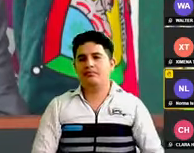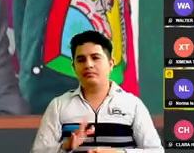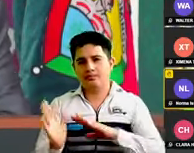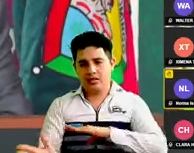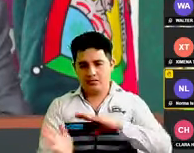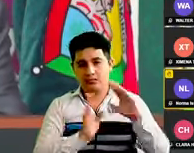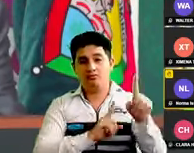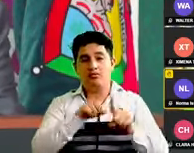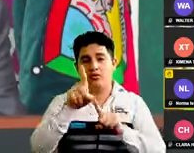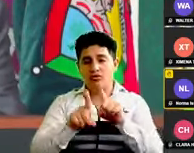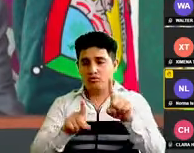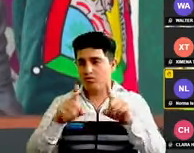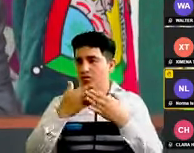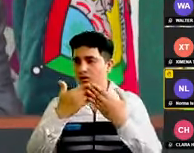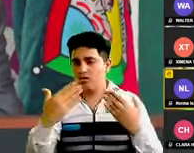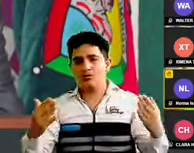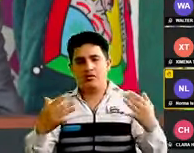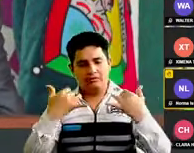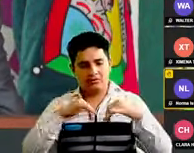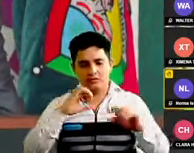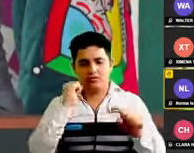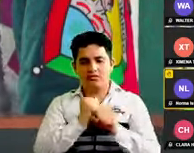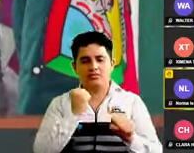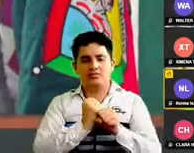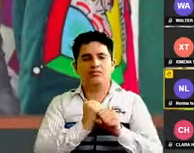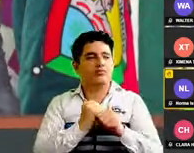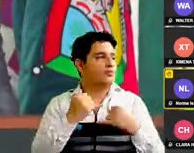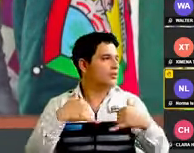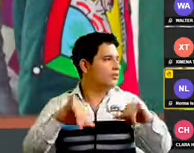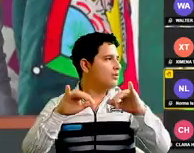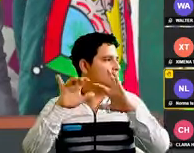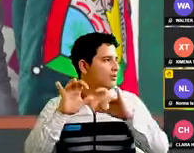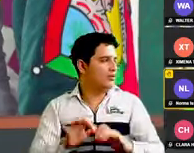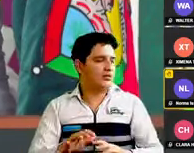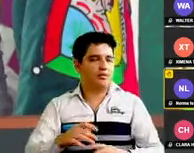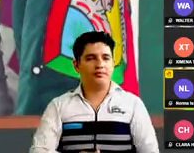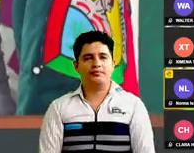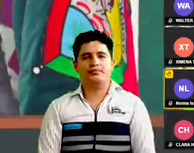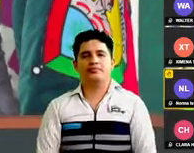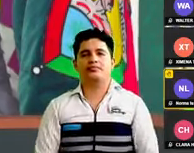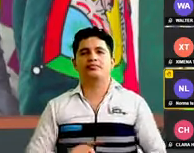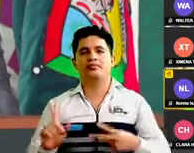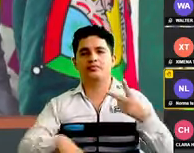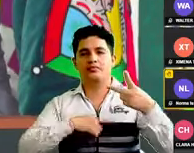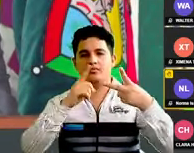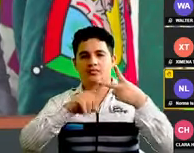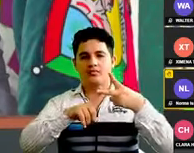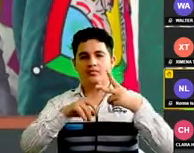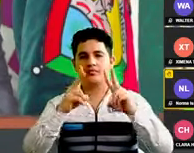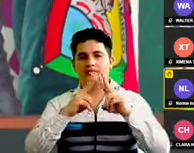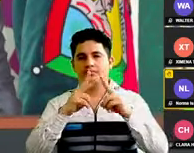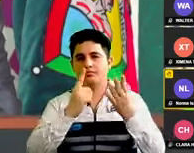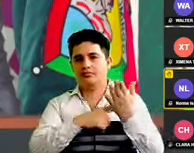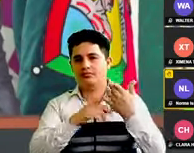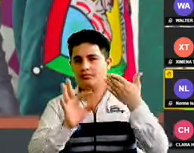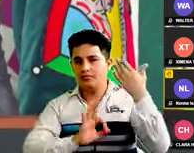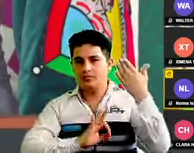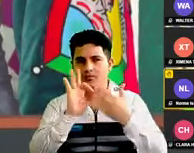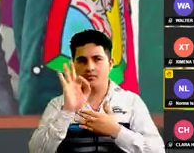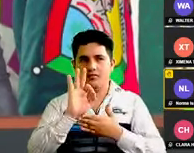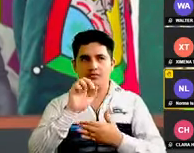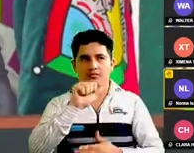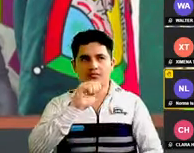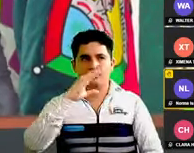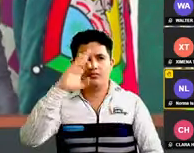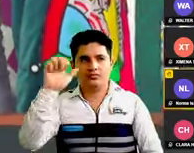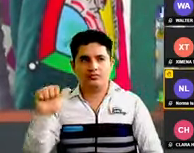y continuamos trabajando. Continúe, señor secretario. Segundo punto, conocimiento y aprobación del